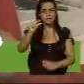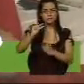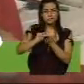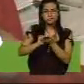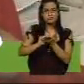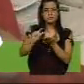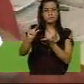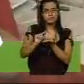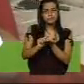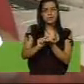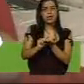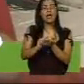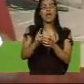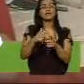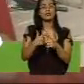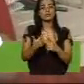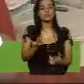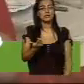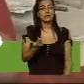reiterarlo, van a recibir